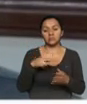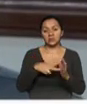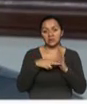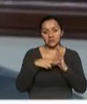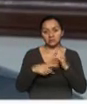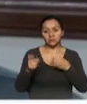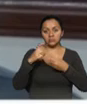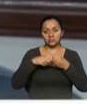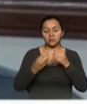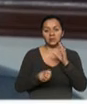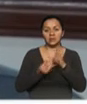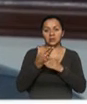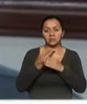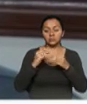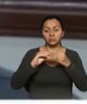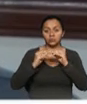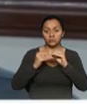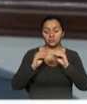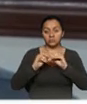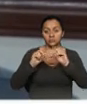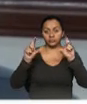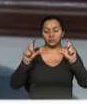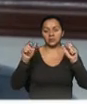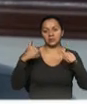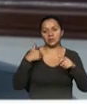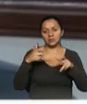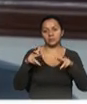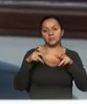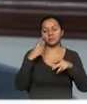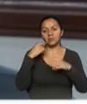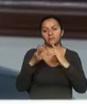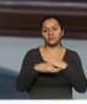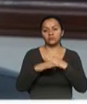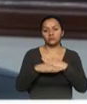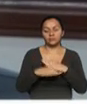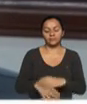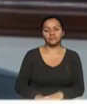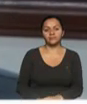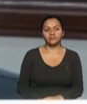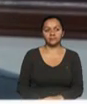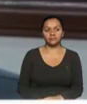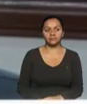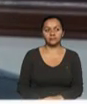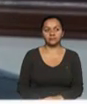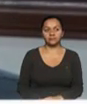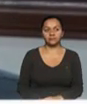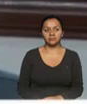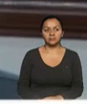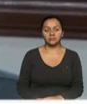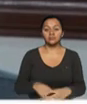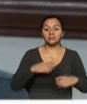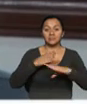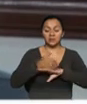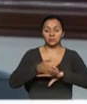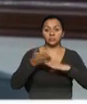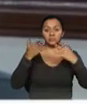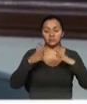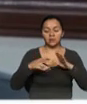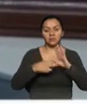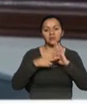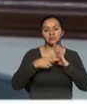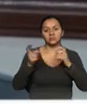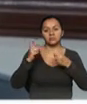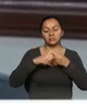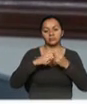registro y creación de la cuenta para obtener su permiso de funcionamiento. Después están realizando el registro